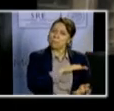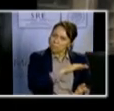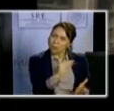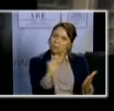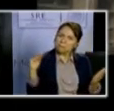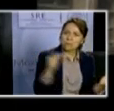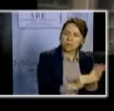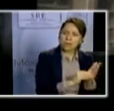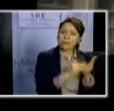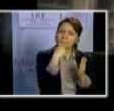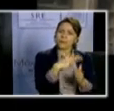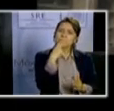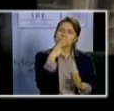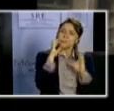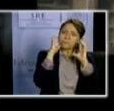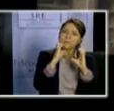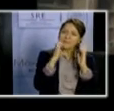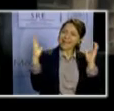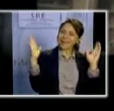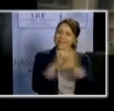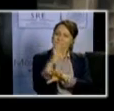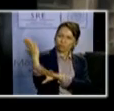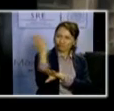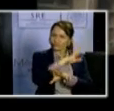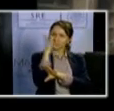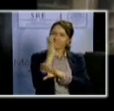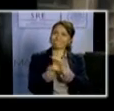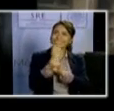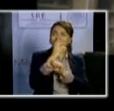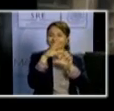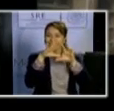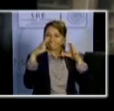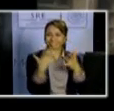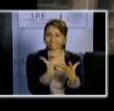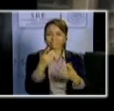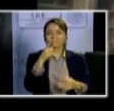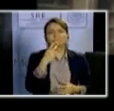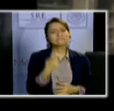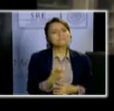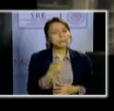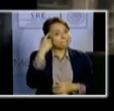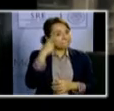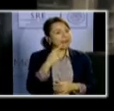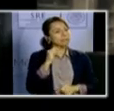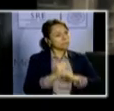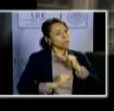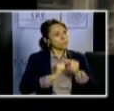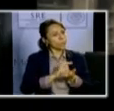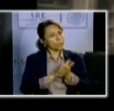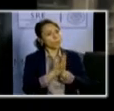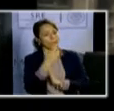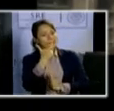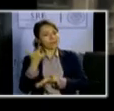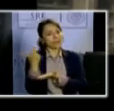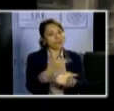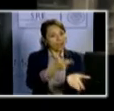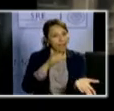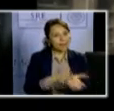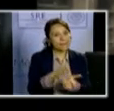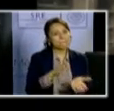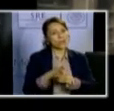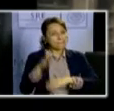adopción de los ODS, porque se pueden aprovechar mejor las oportunidades de transitar hacia una economía verde, y porque Hábitat mismo nos hará